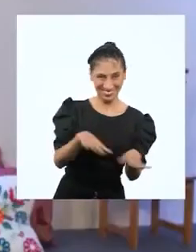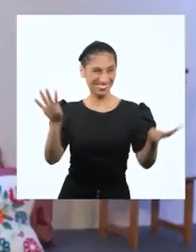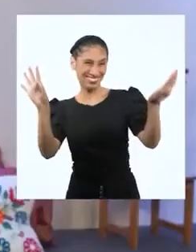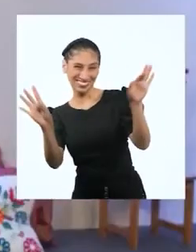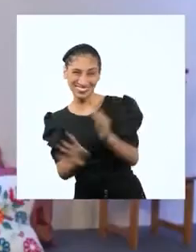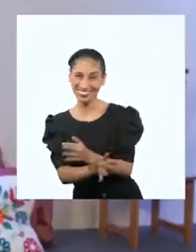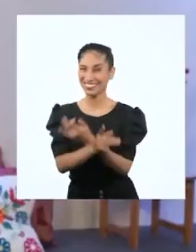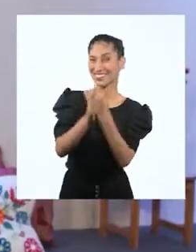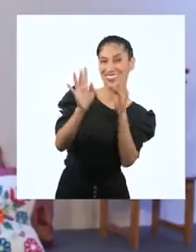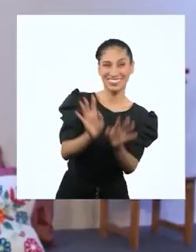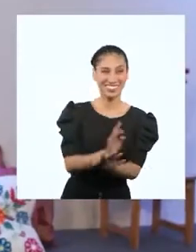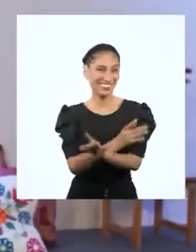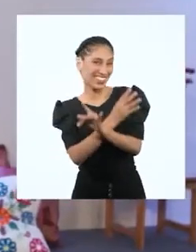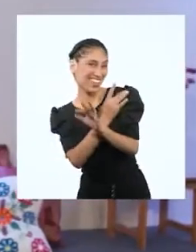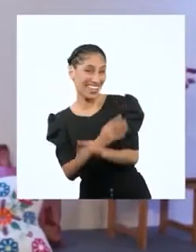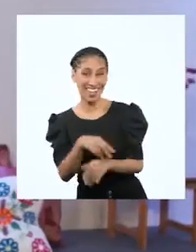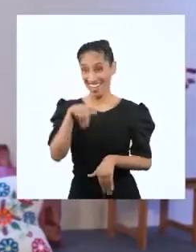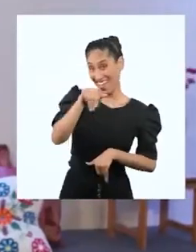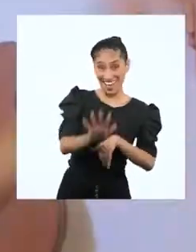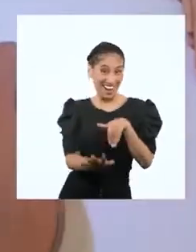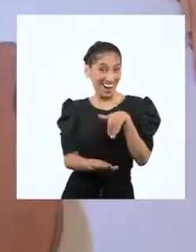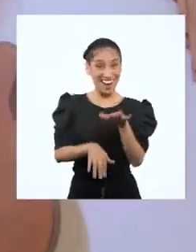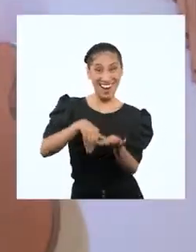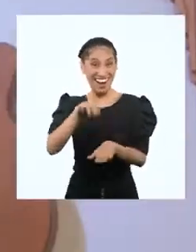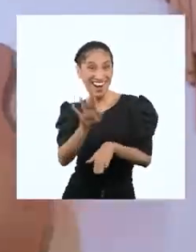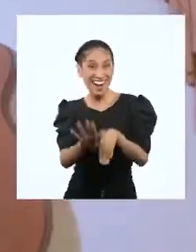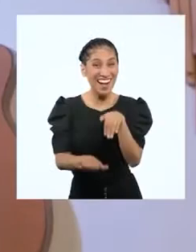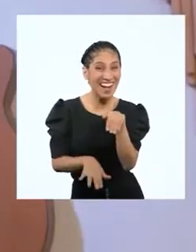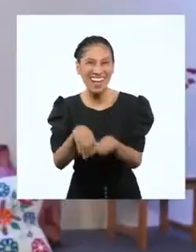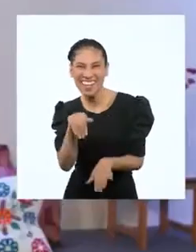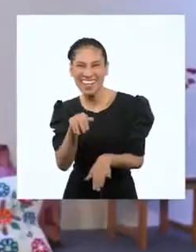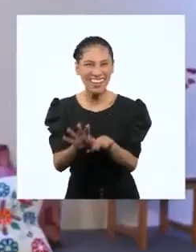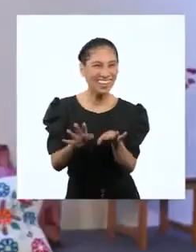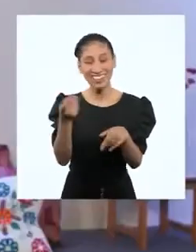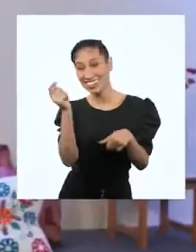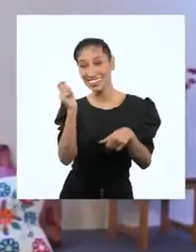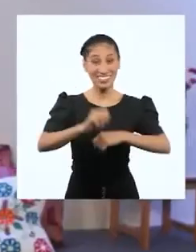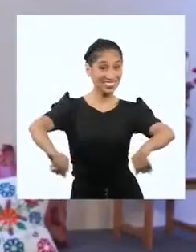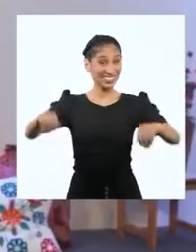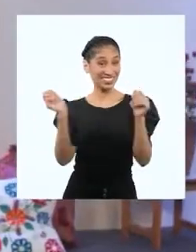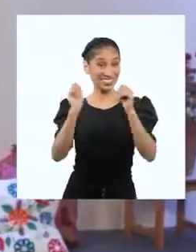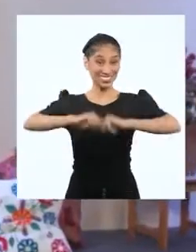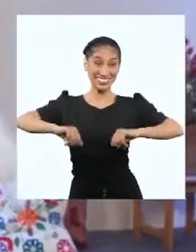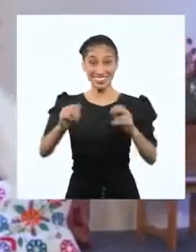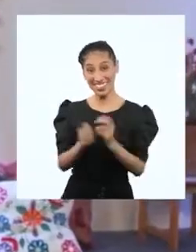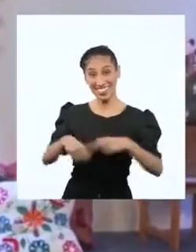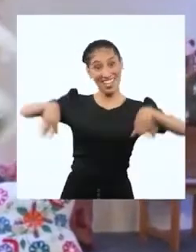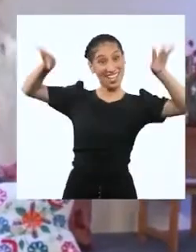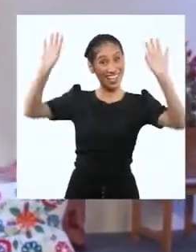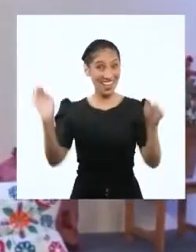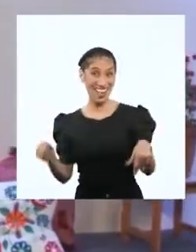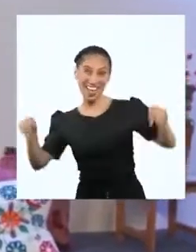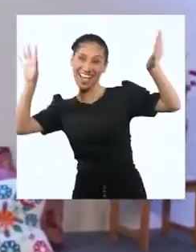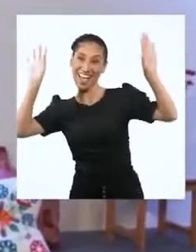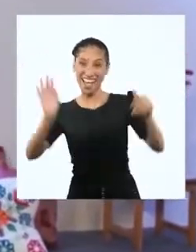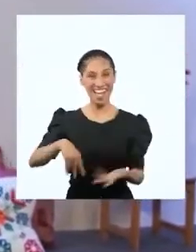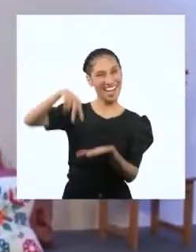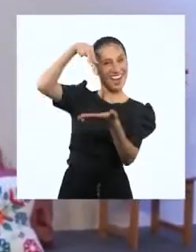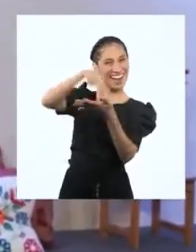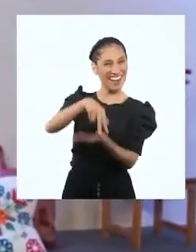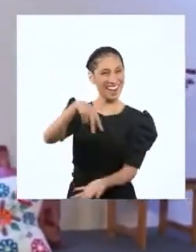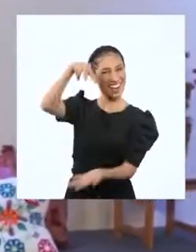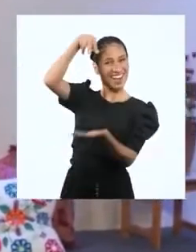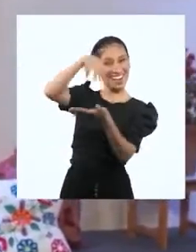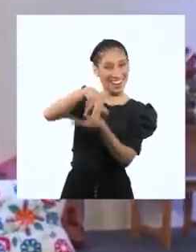Ahora todos a moverse y en puntitas caminar. Cierra bien los brazos y